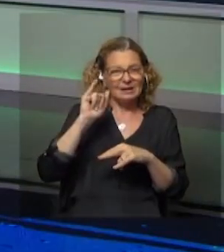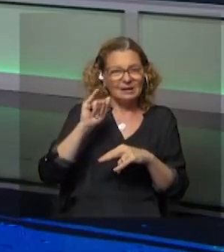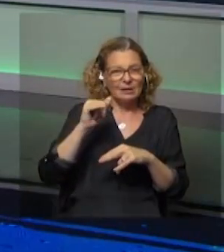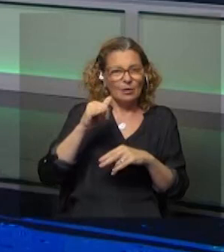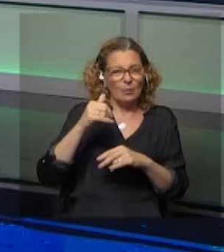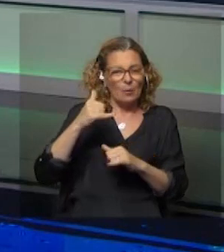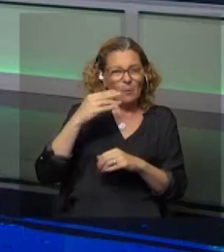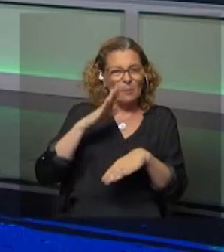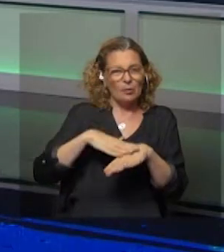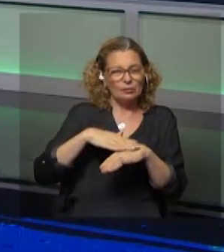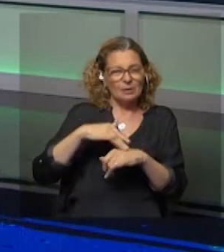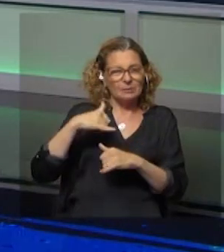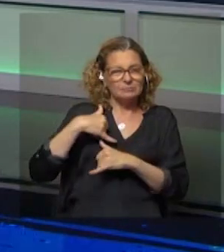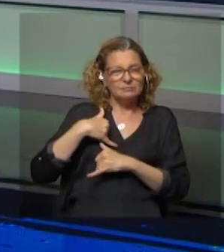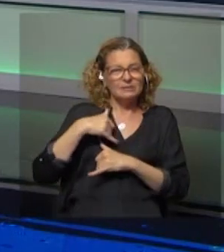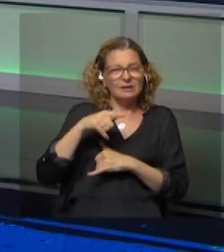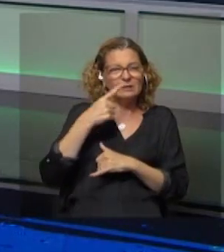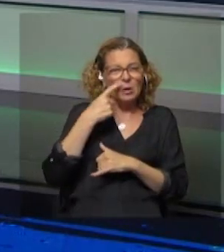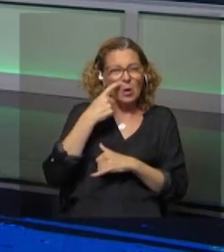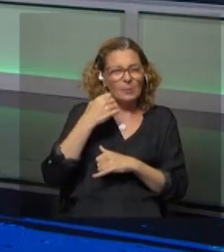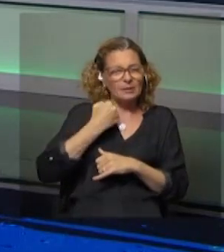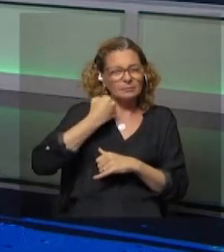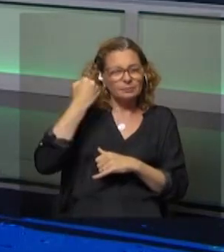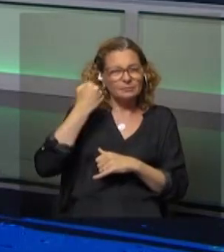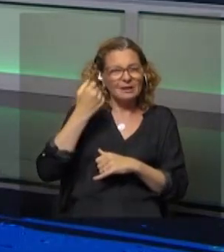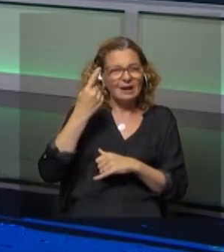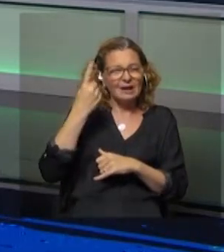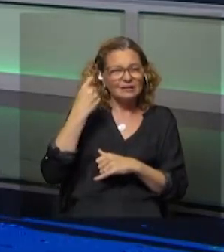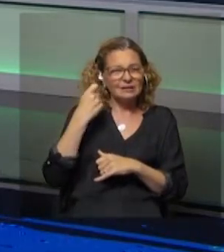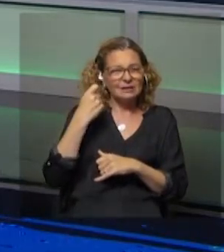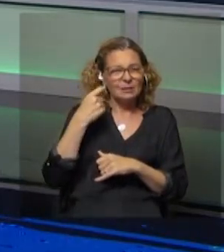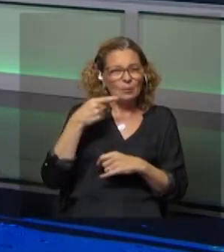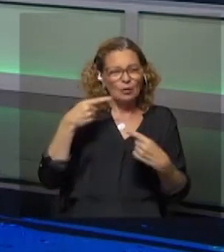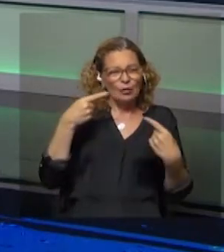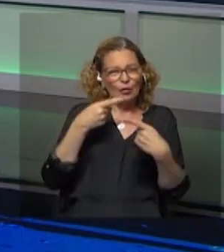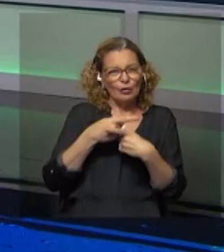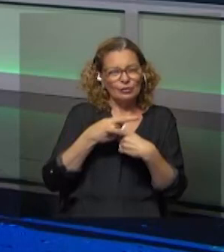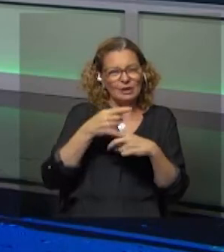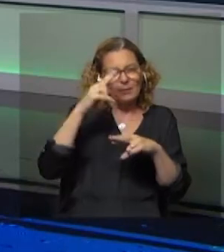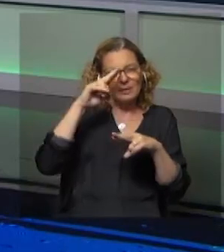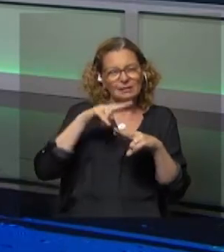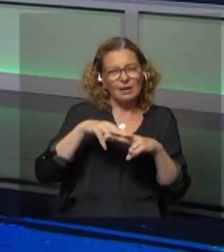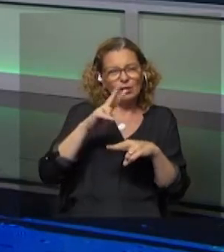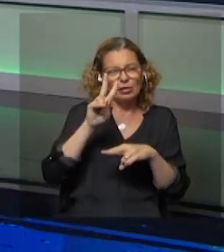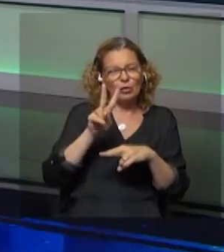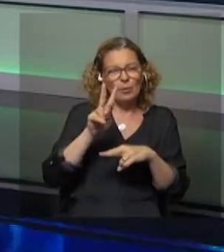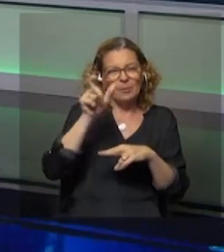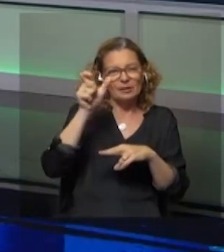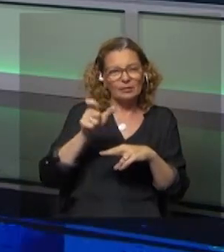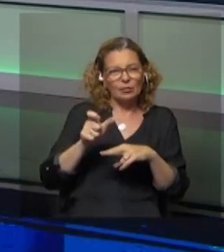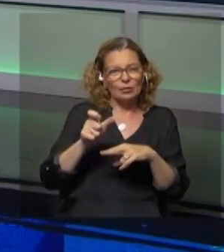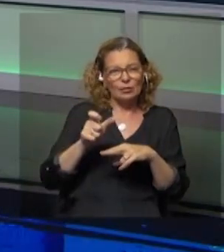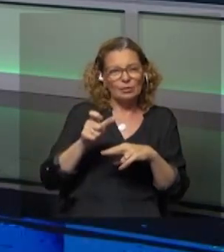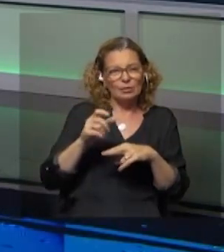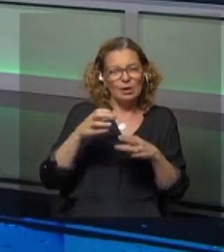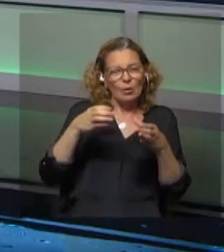Revolucionaria este hombre que fue ejecutado en el día de ayer está acusado de haber matado a dos integrantes del escuadrón